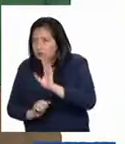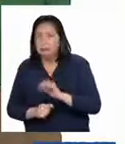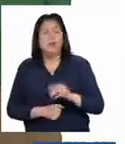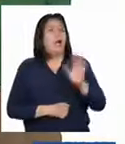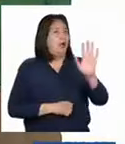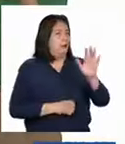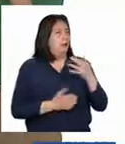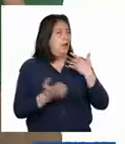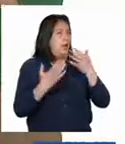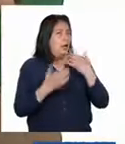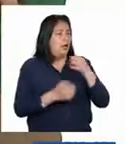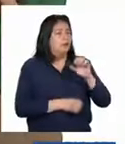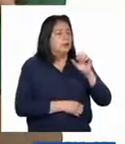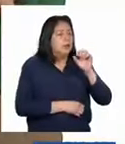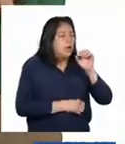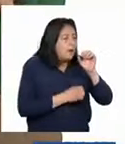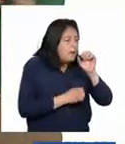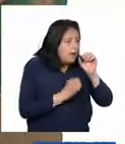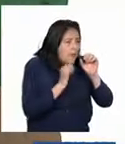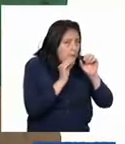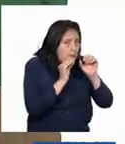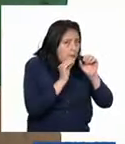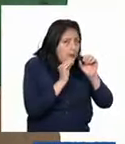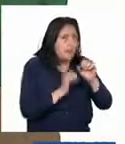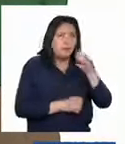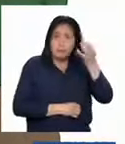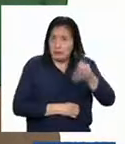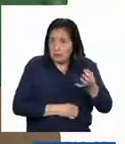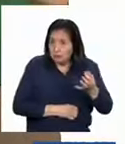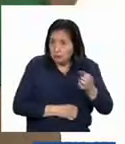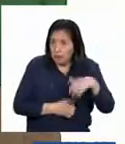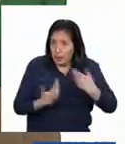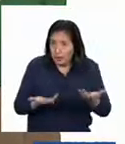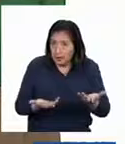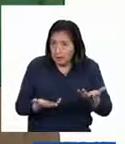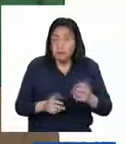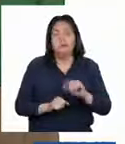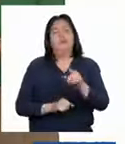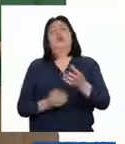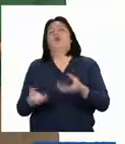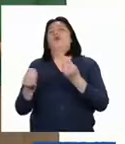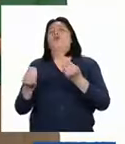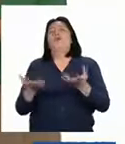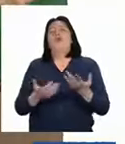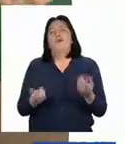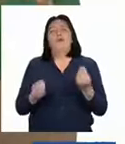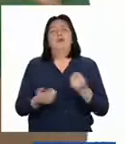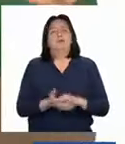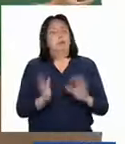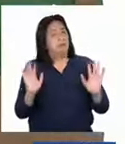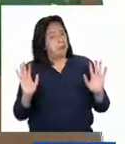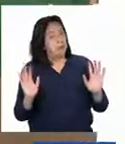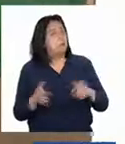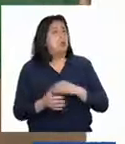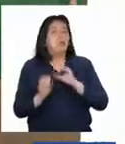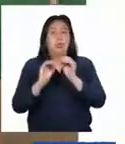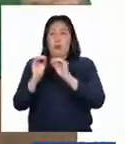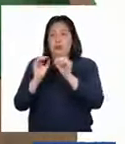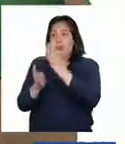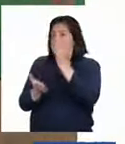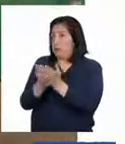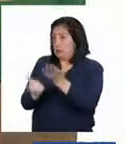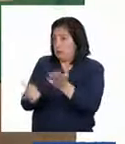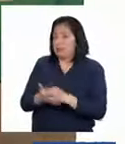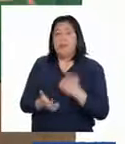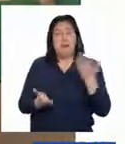Es decir, hablando con una voz bajita. ¿Será posible? ¿Cómo lo podríamos saber? Bueno, para resolver este